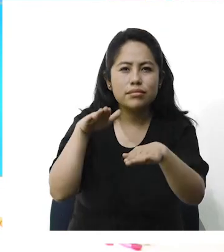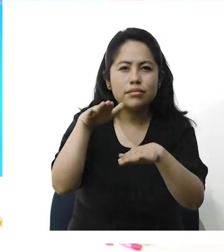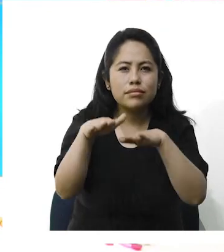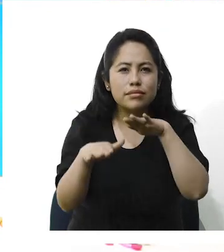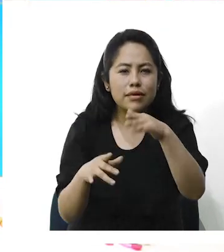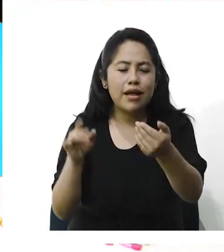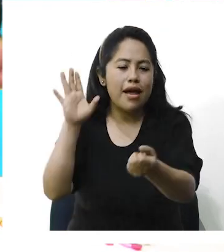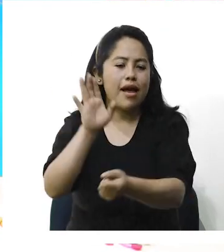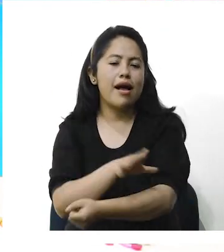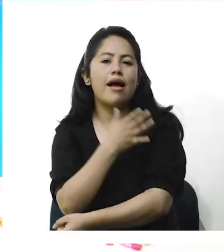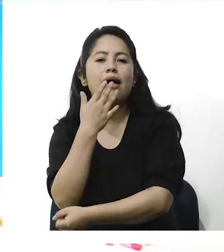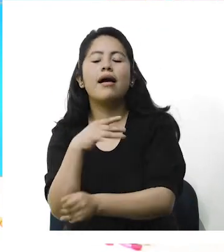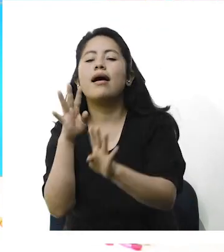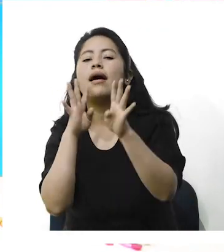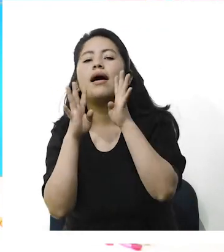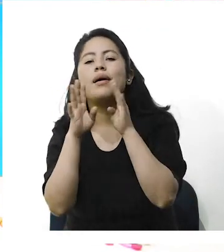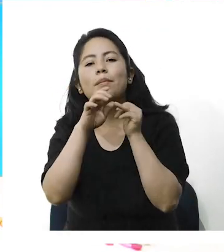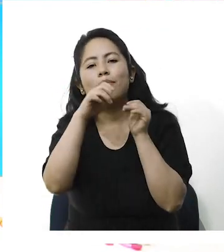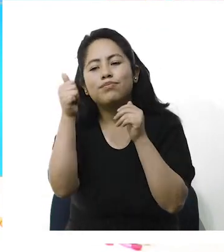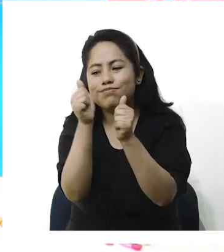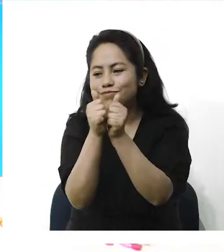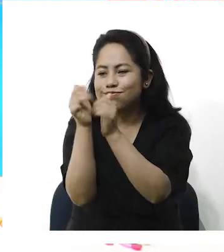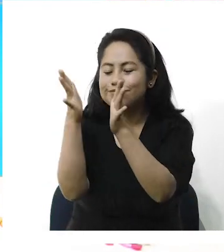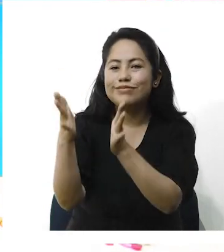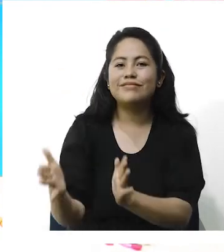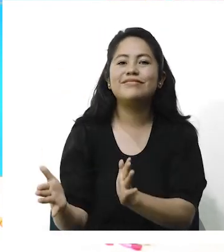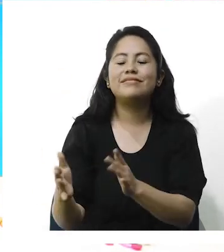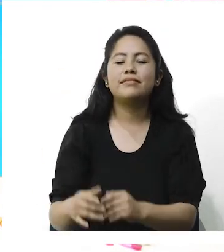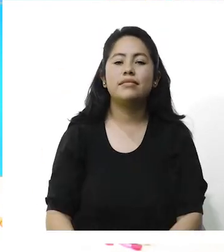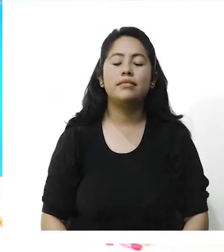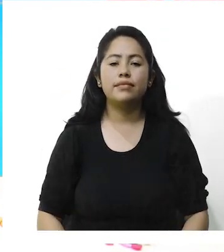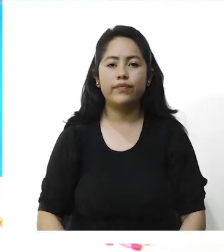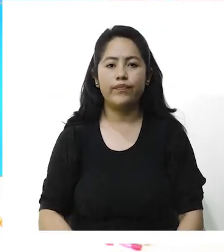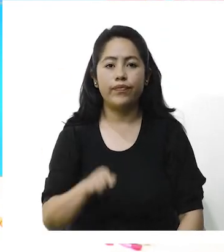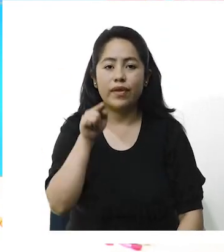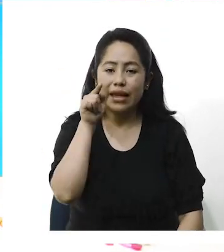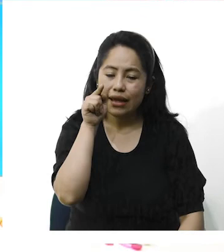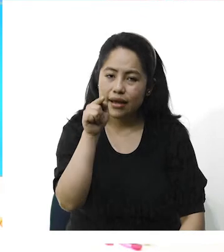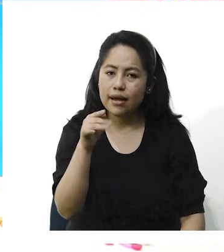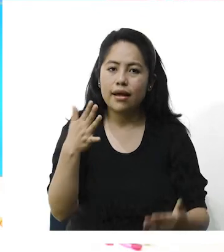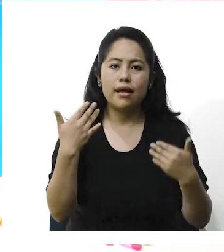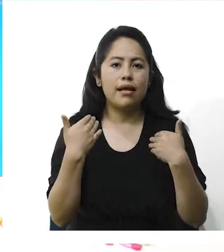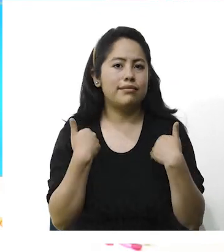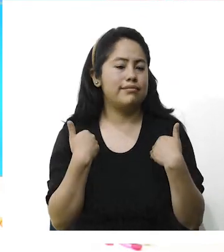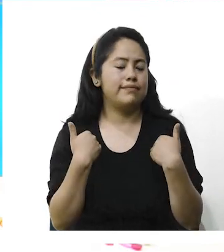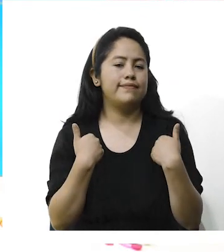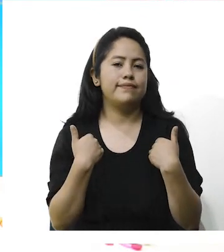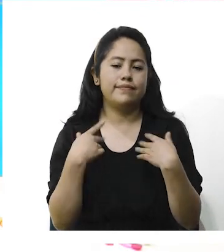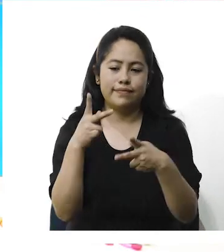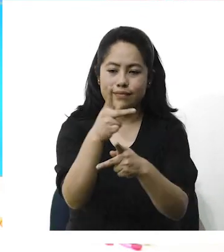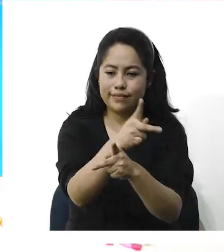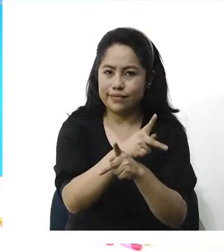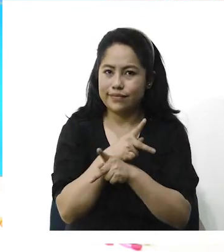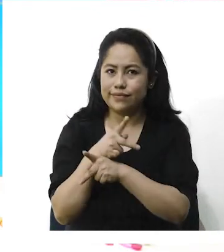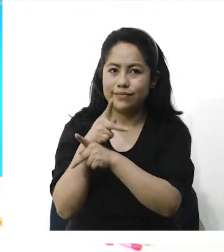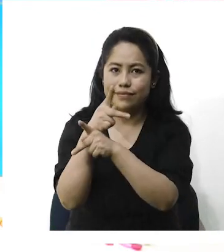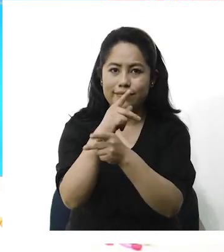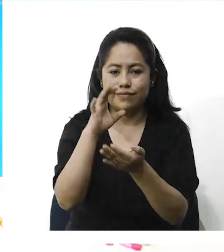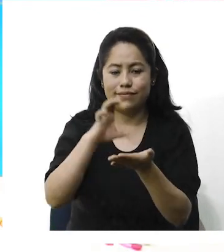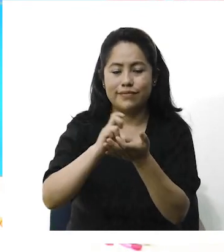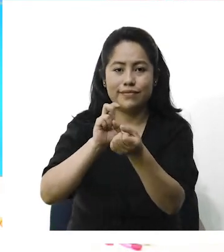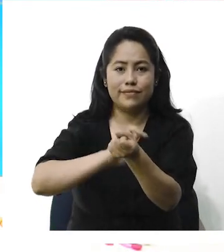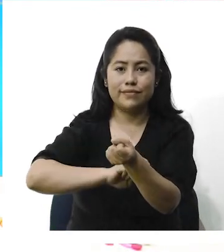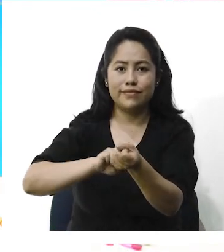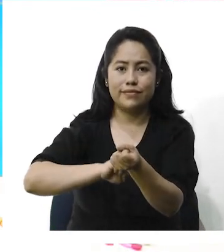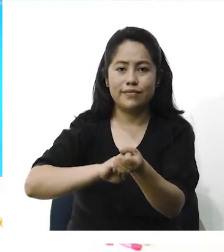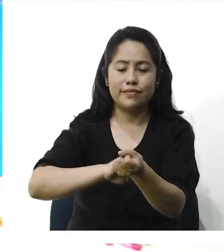nos permiten cantar, hablar con el compañero. Es por eso que debemos de cuidar nuestras neuronas. ¿Y cómo lo haremos? Para